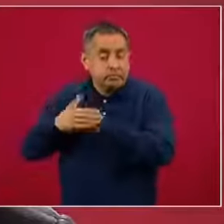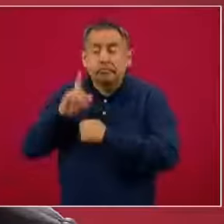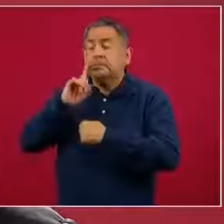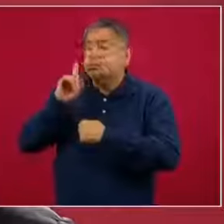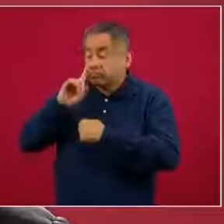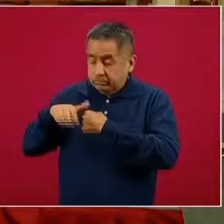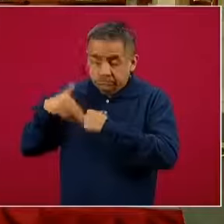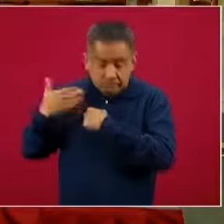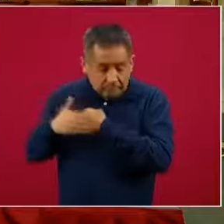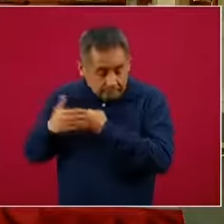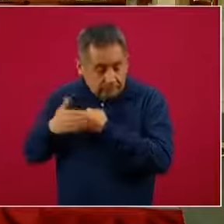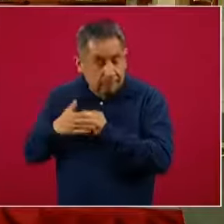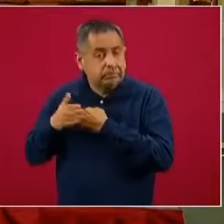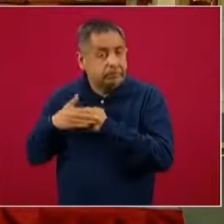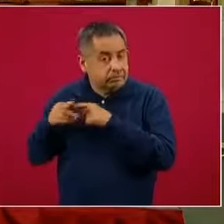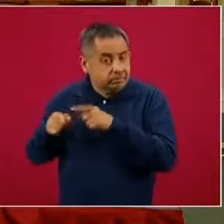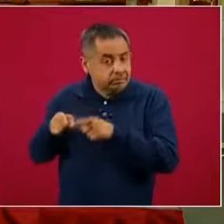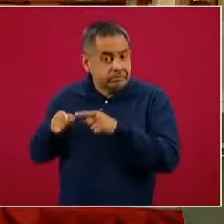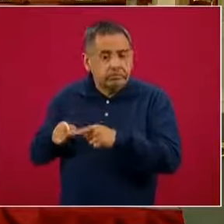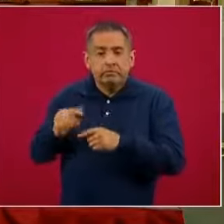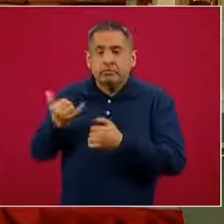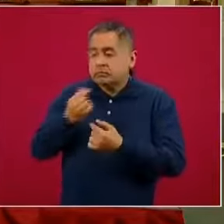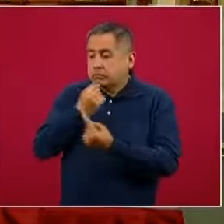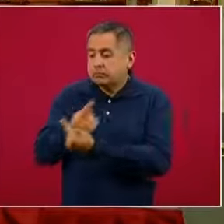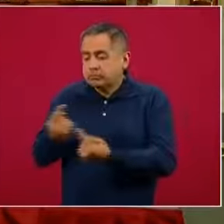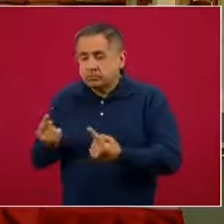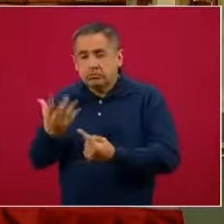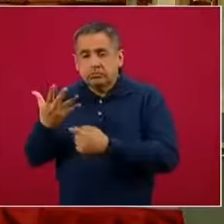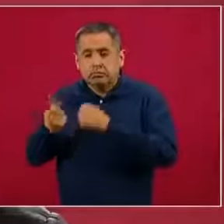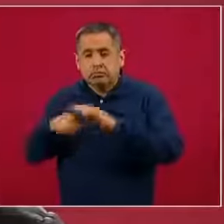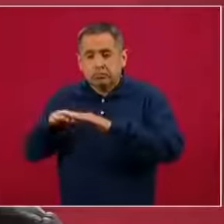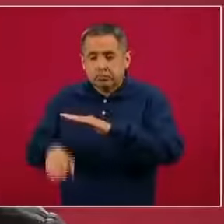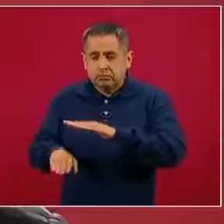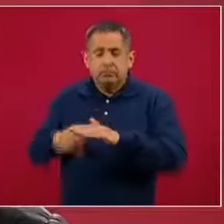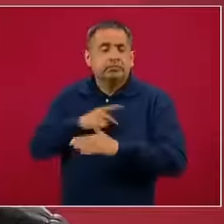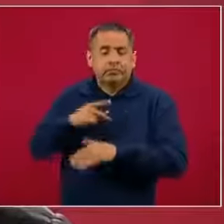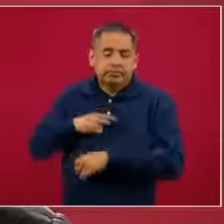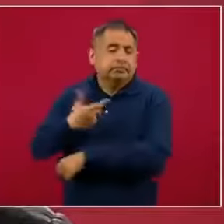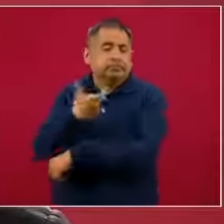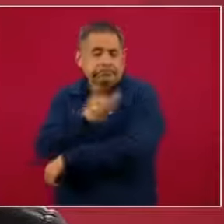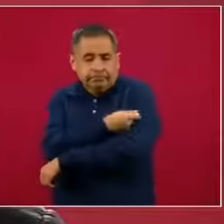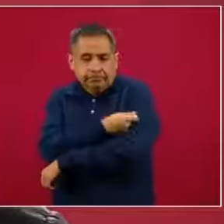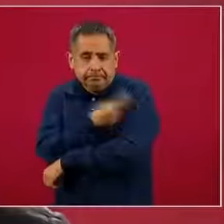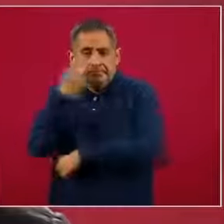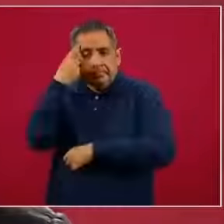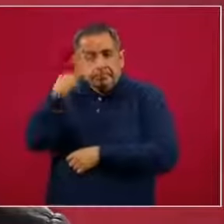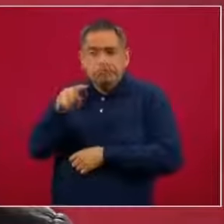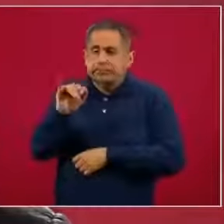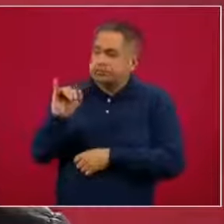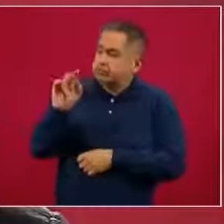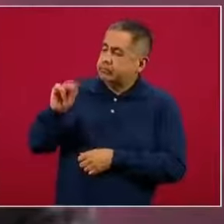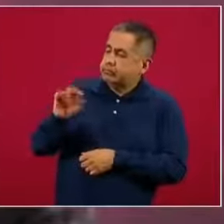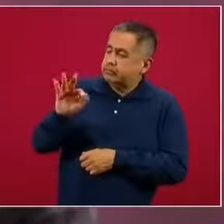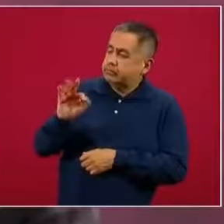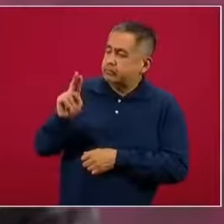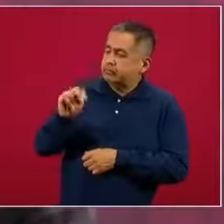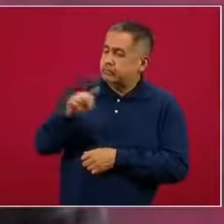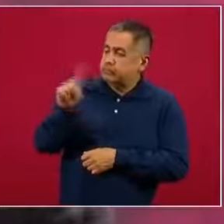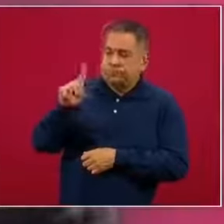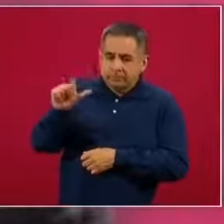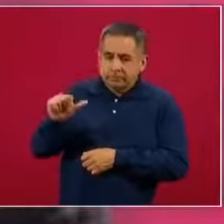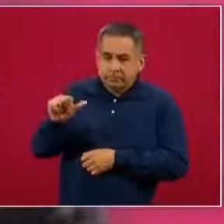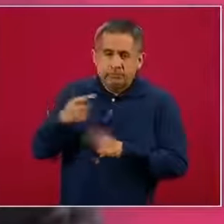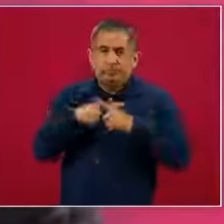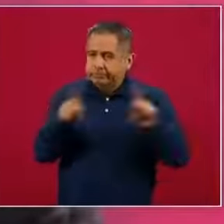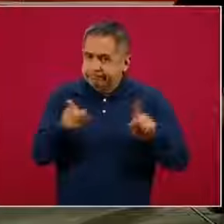y niños menores de 5 años que se vacunen contra la influenza, independientemente de que hayan tenido o no COVID o